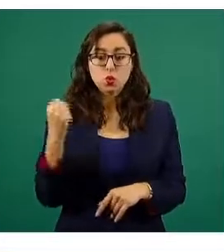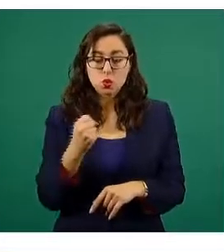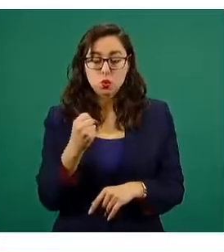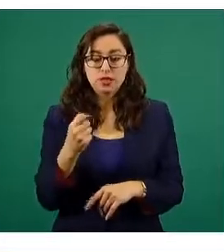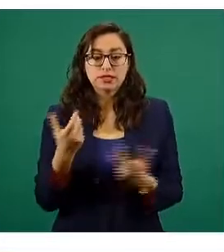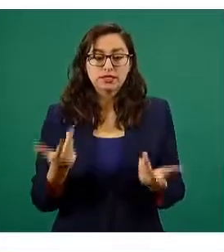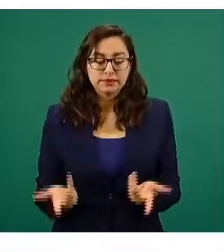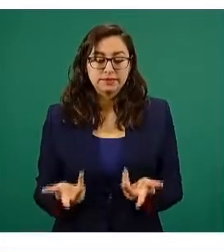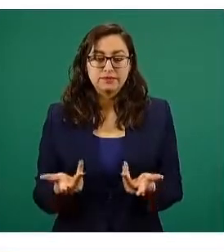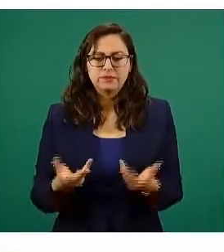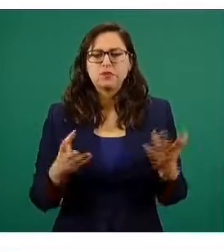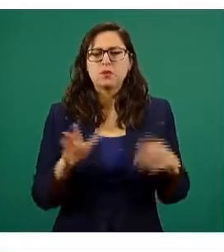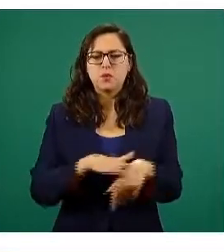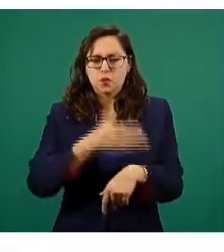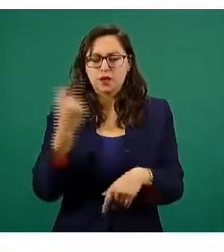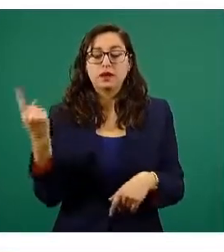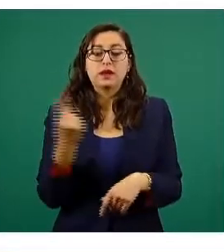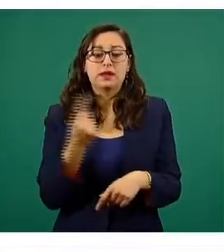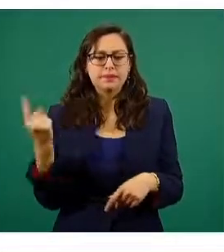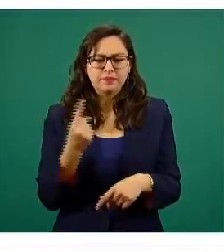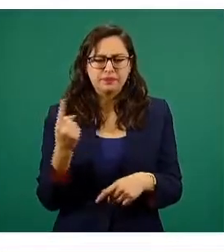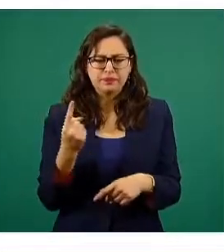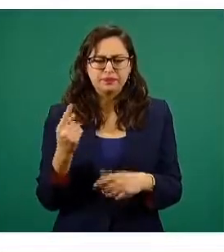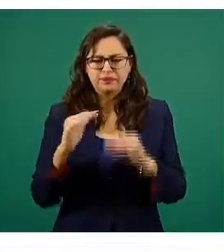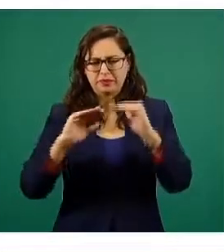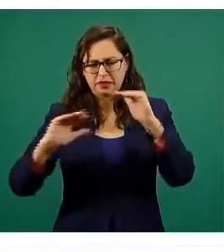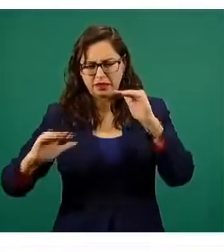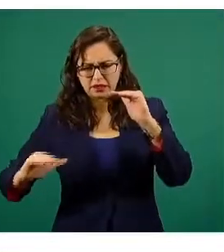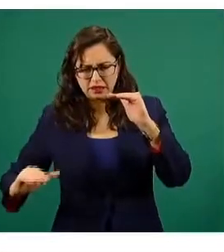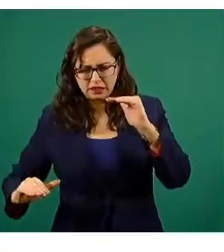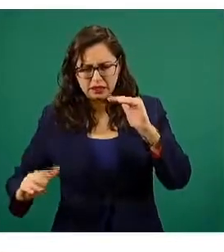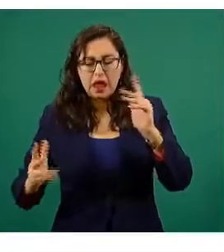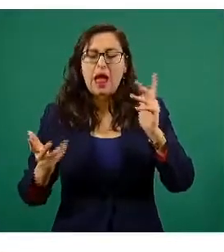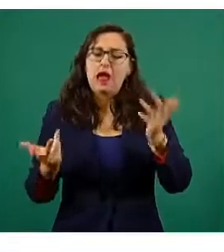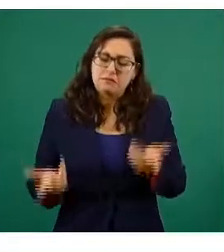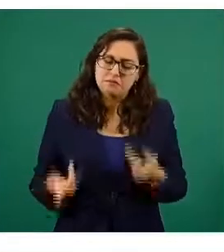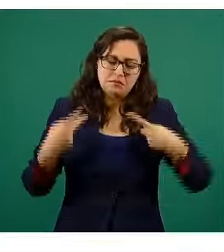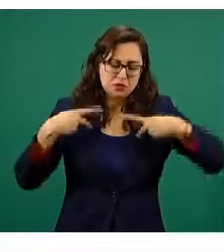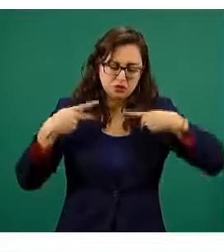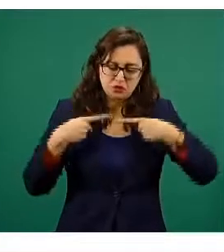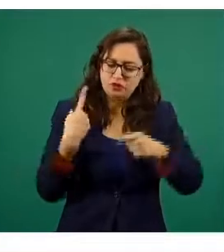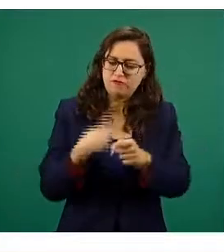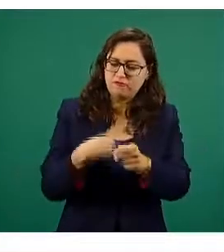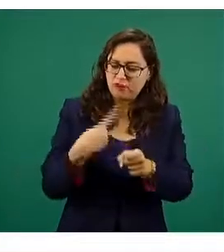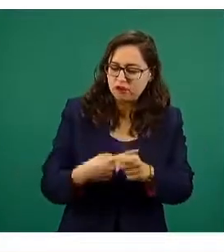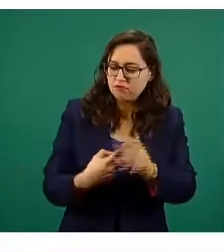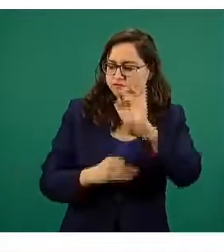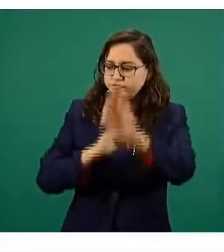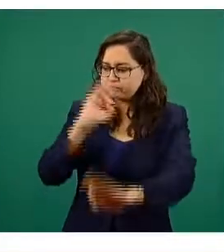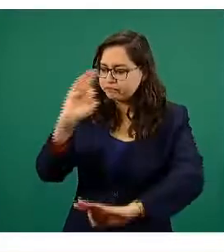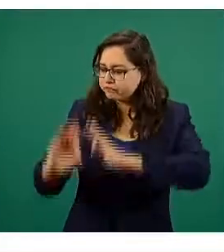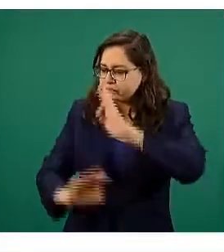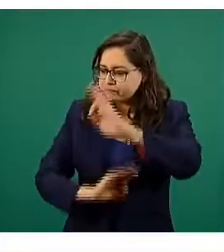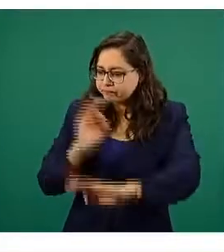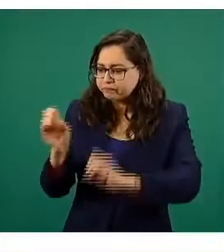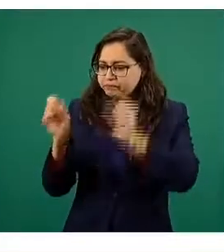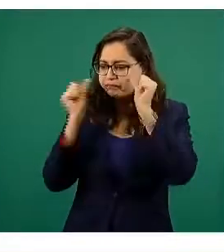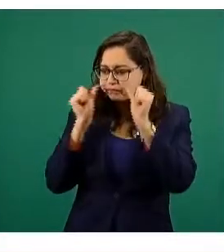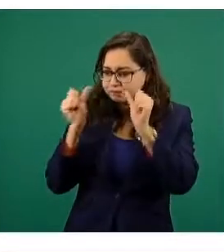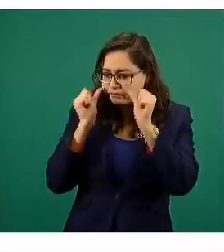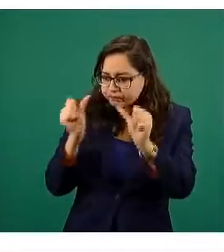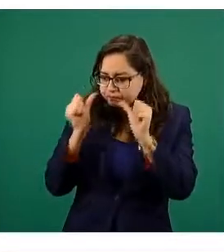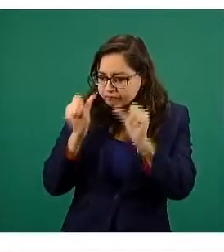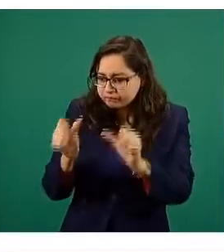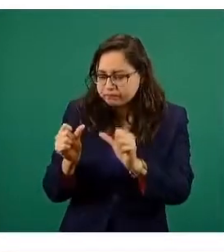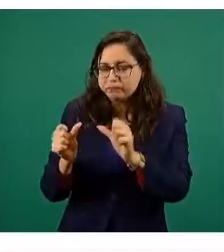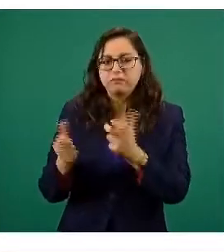de las principales son la mejoría en la capacidad de atención. Los protocolos de atención se fueron refinando